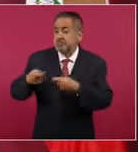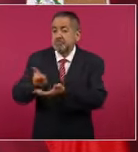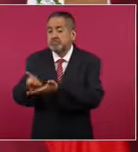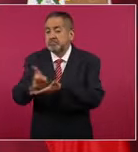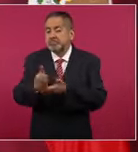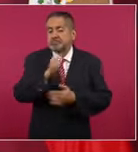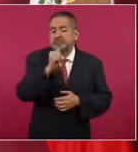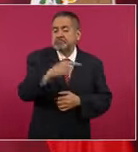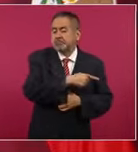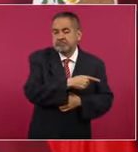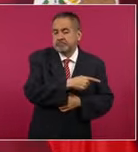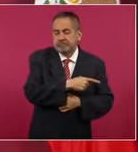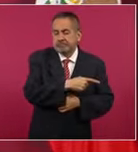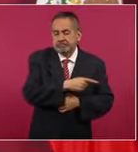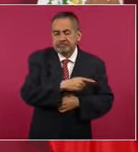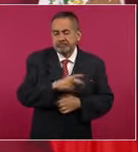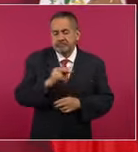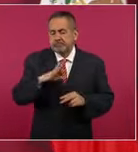si ellos